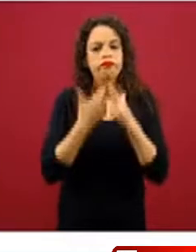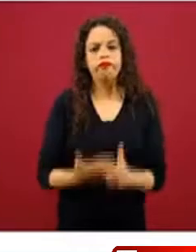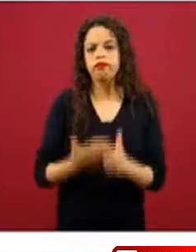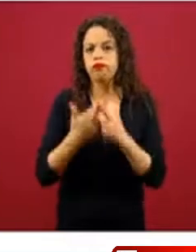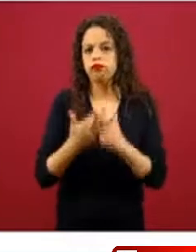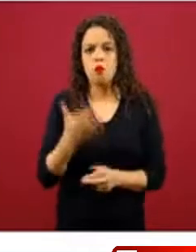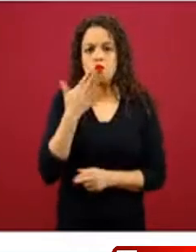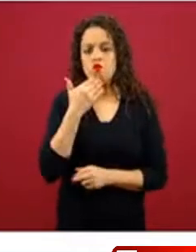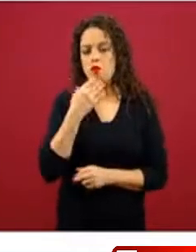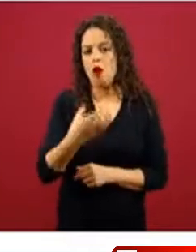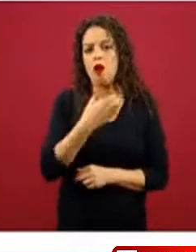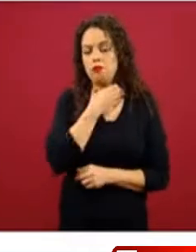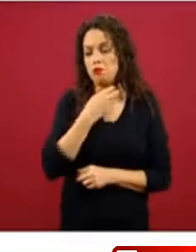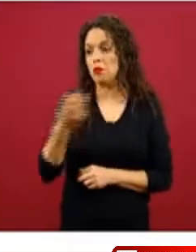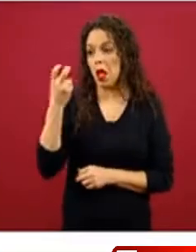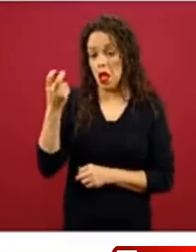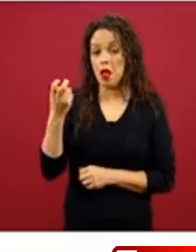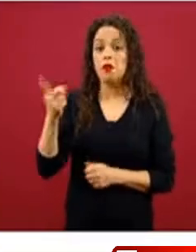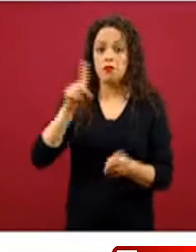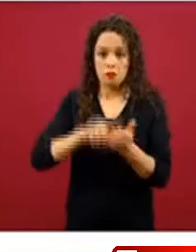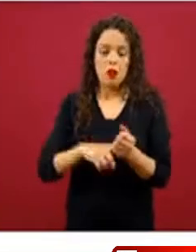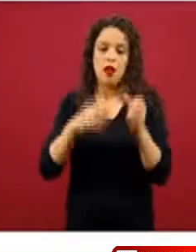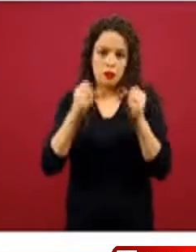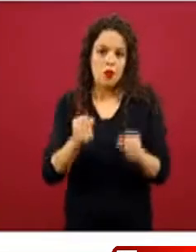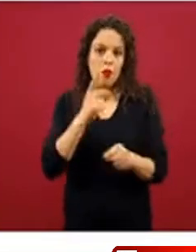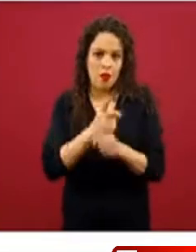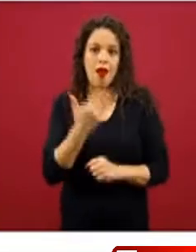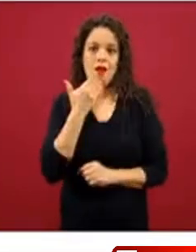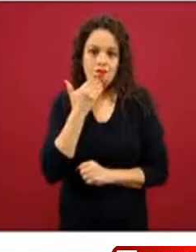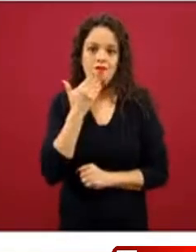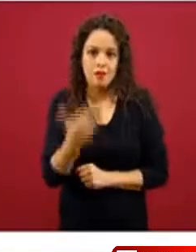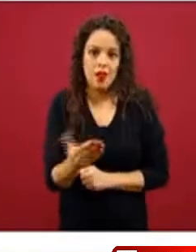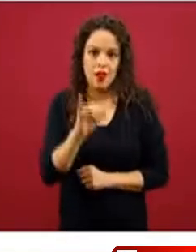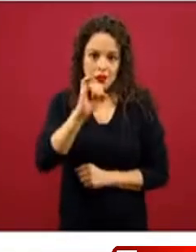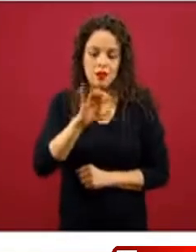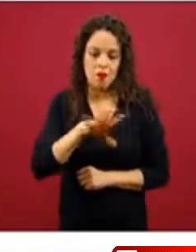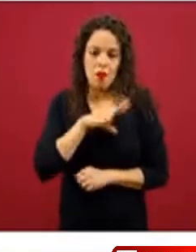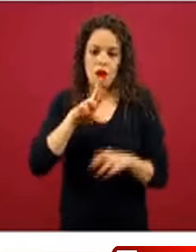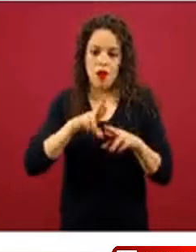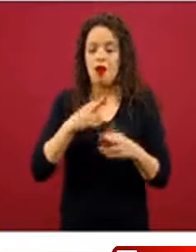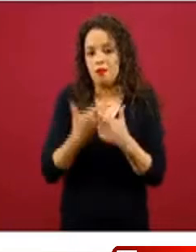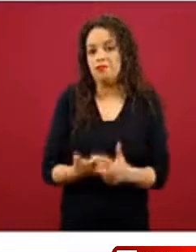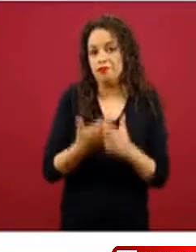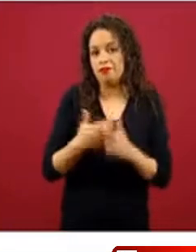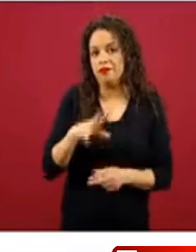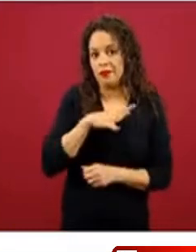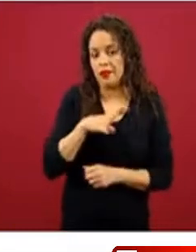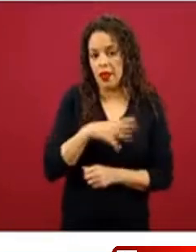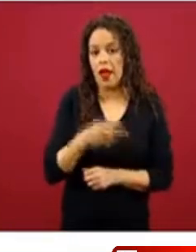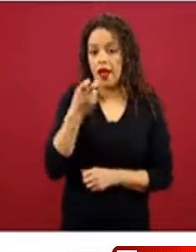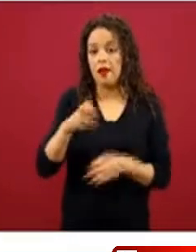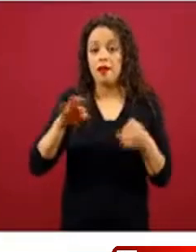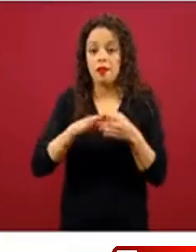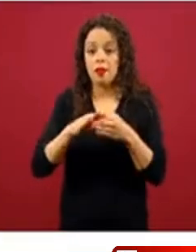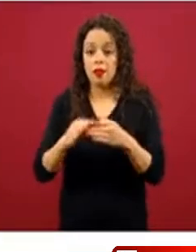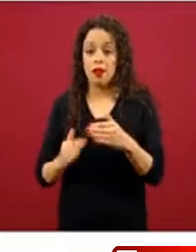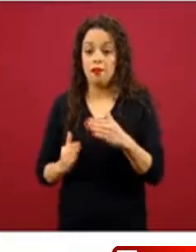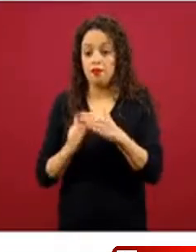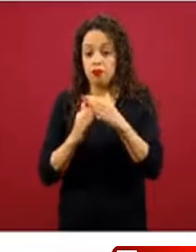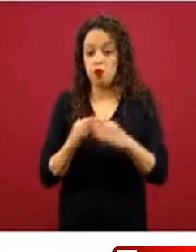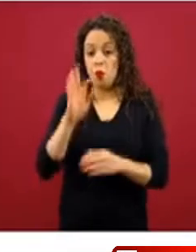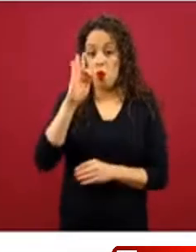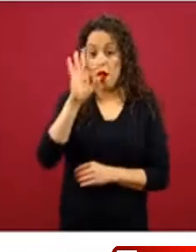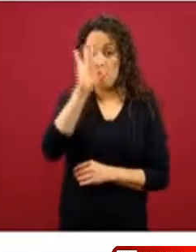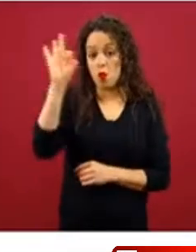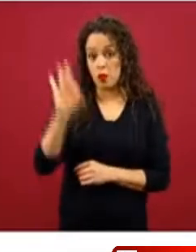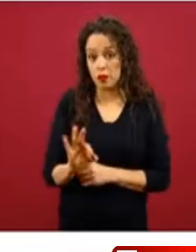comentado es precisamente un margen de seguridad, inclusive se ha incrementado ese margen, estaría más cerca del 40% que